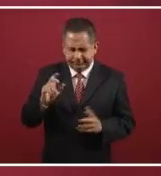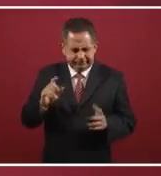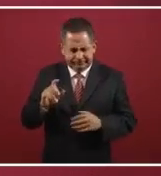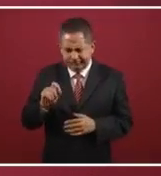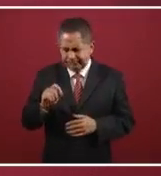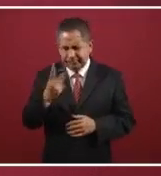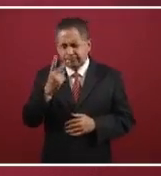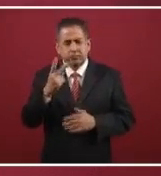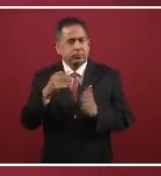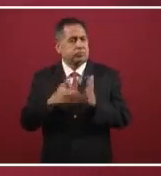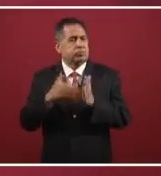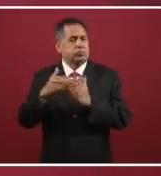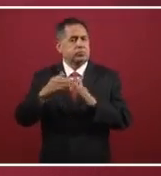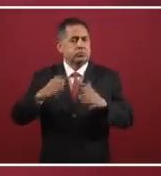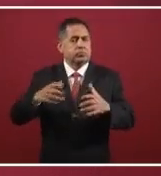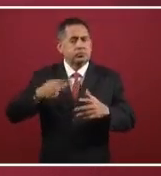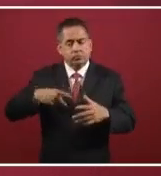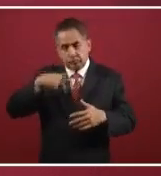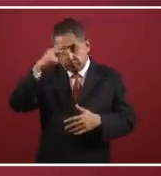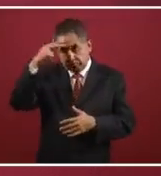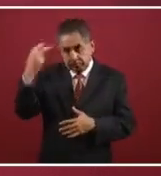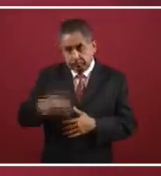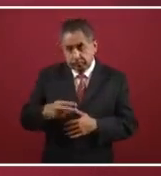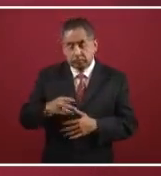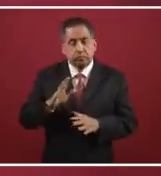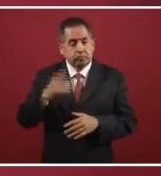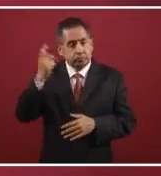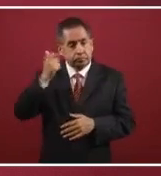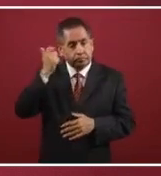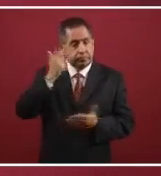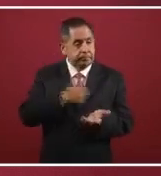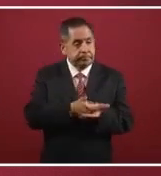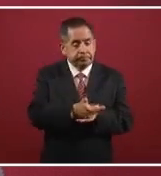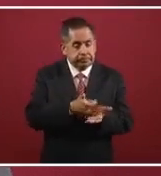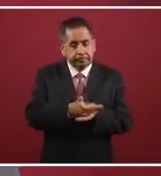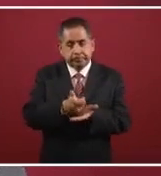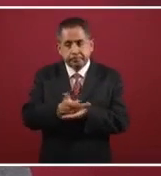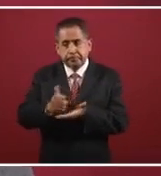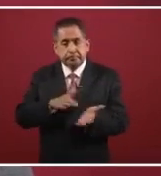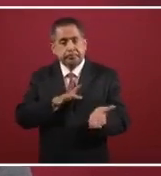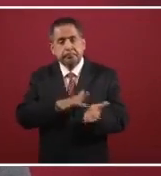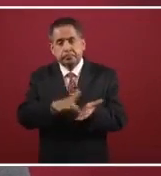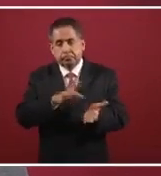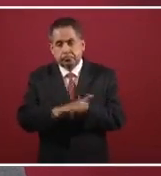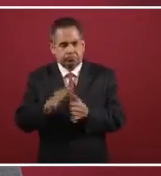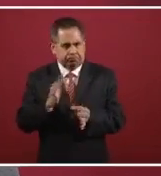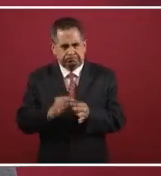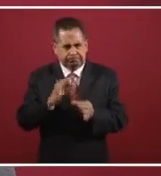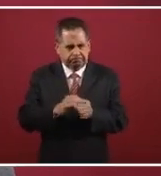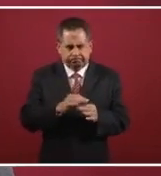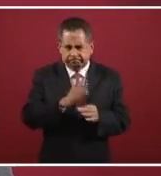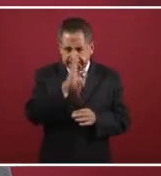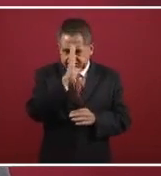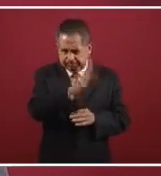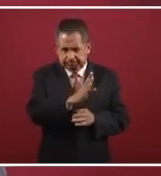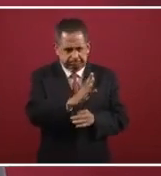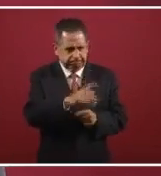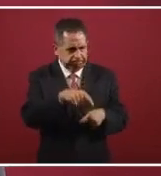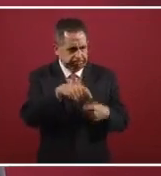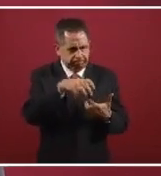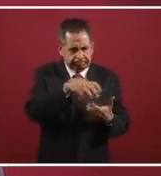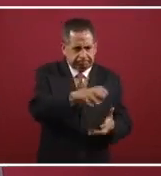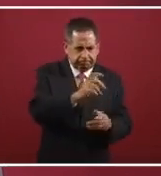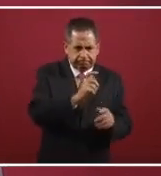22 millones de mexicanos están recibiendo un apoyo de manera directa. Esto